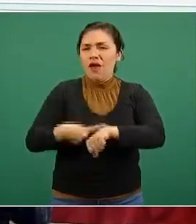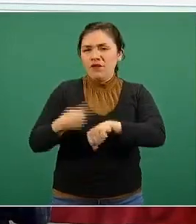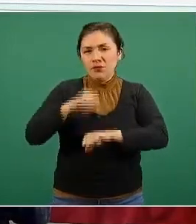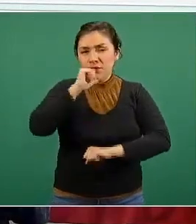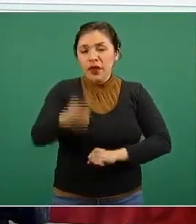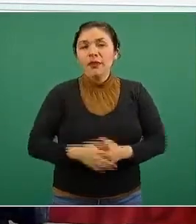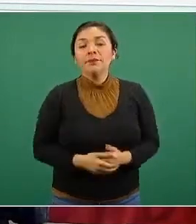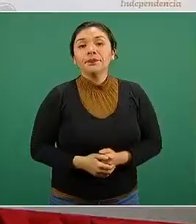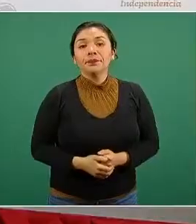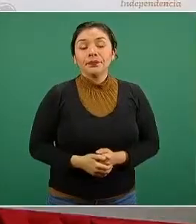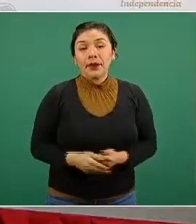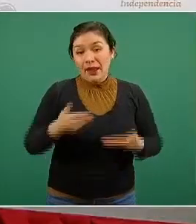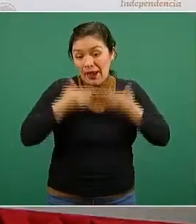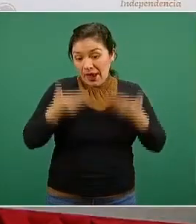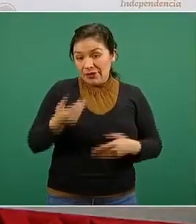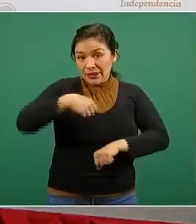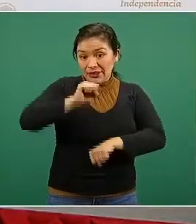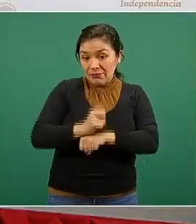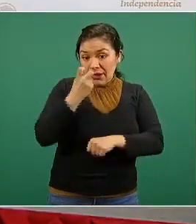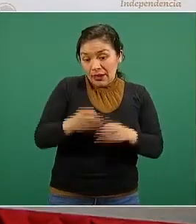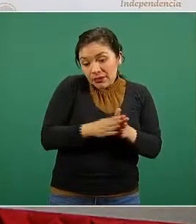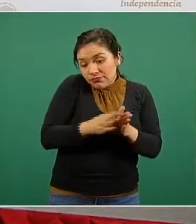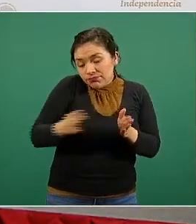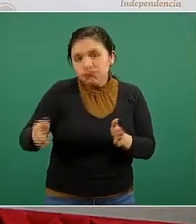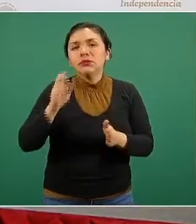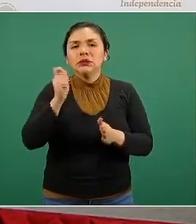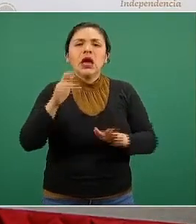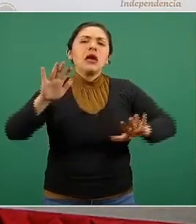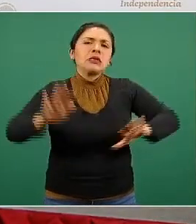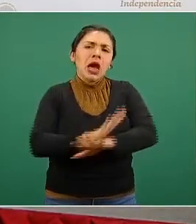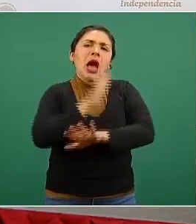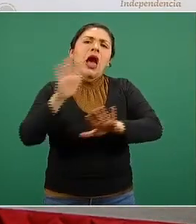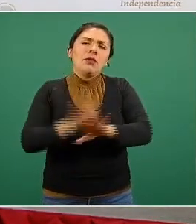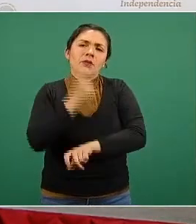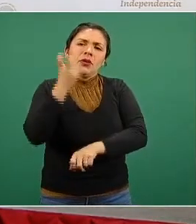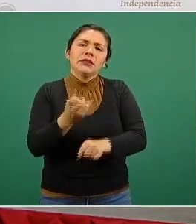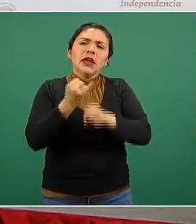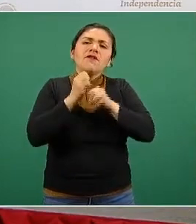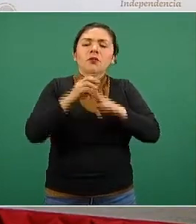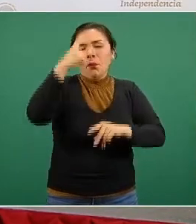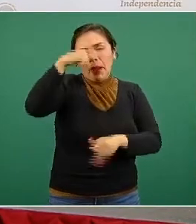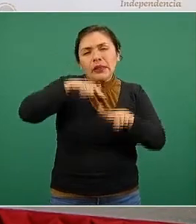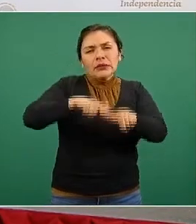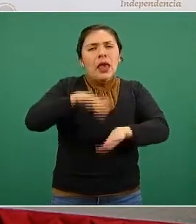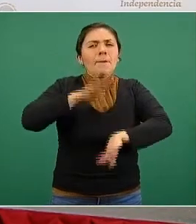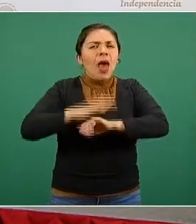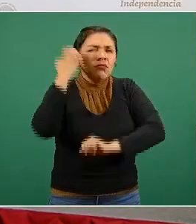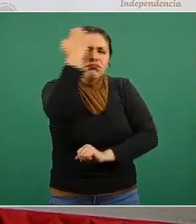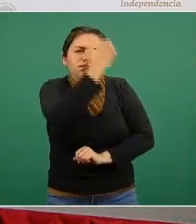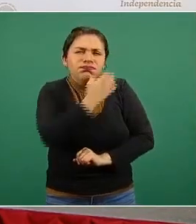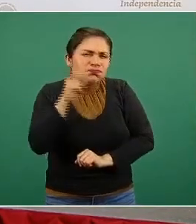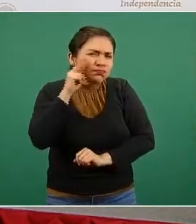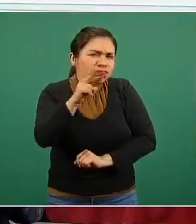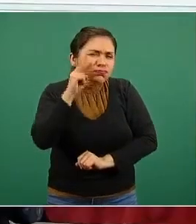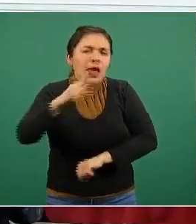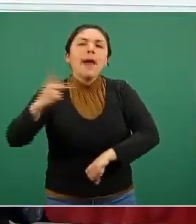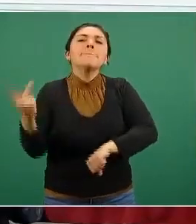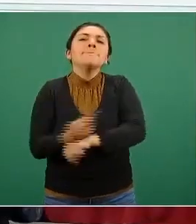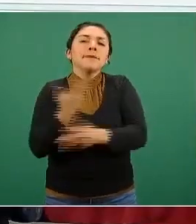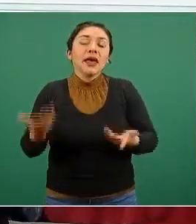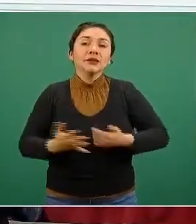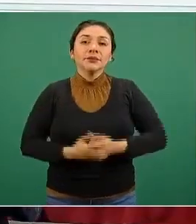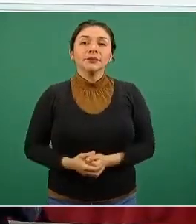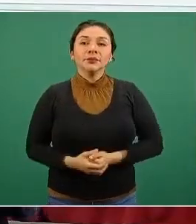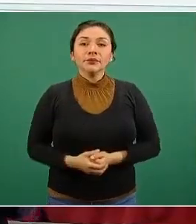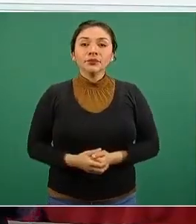Y bueno, durante la semana vamos a estar siempre actualizando este y todos los demás datos para poder continuar observando el comportamiento. Veamos